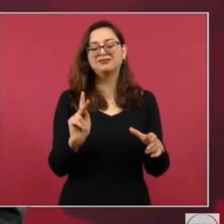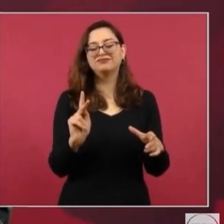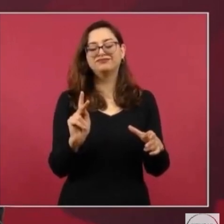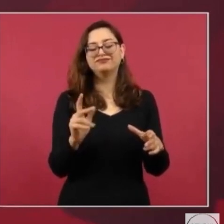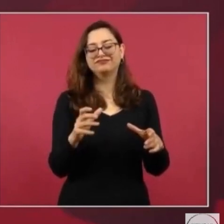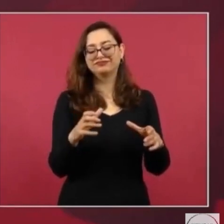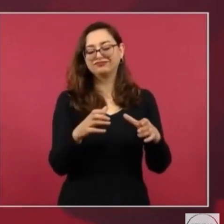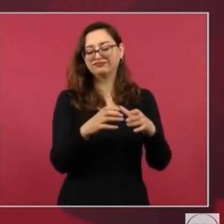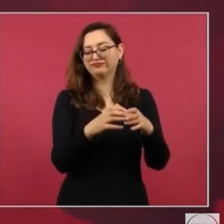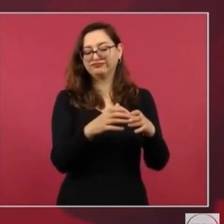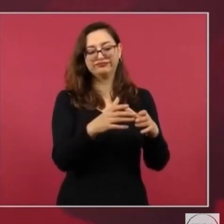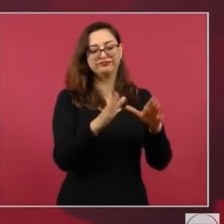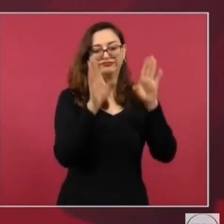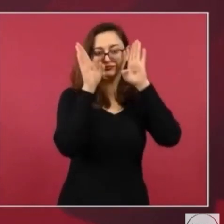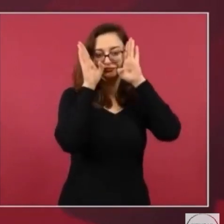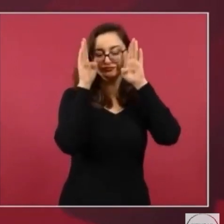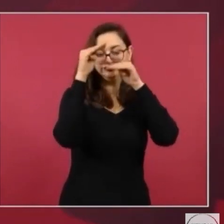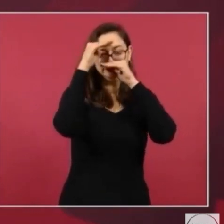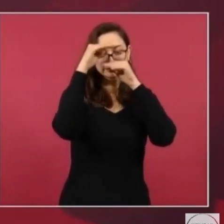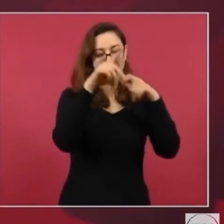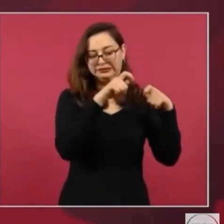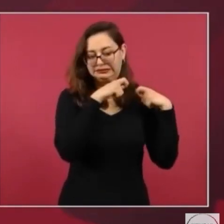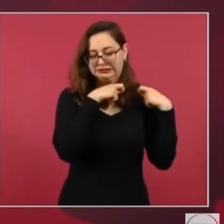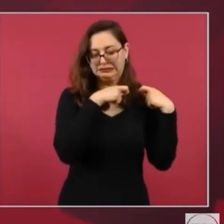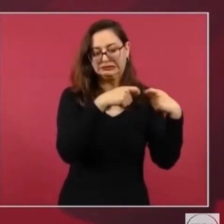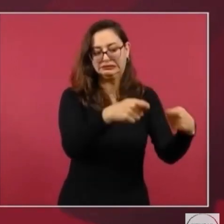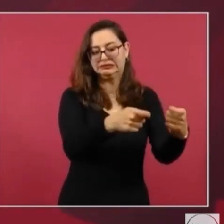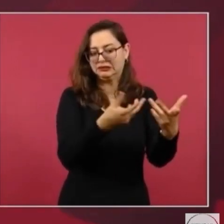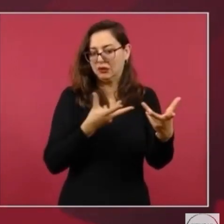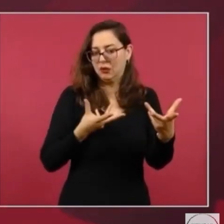a el conservadurismo.